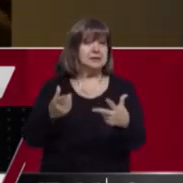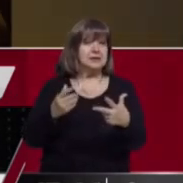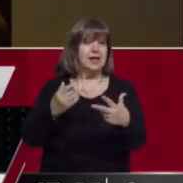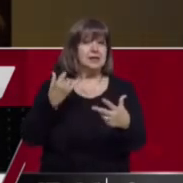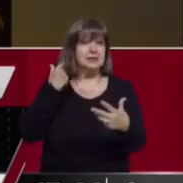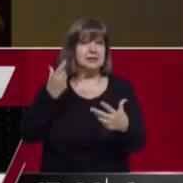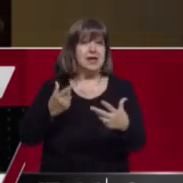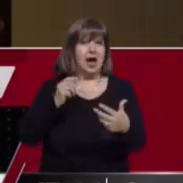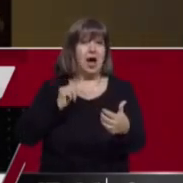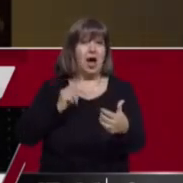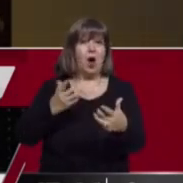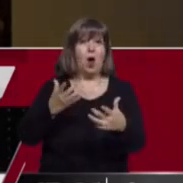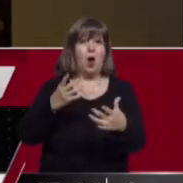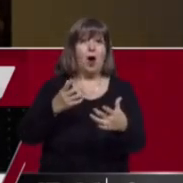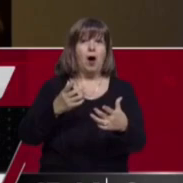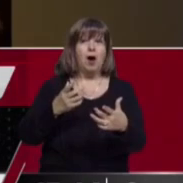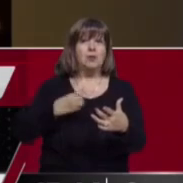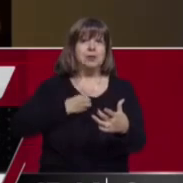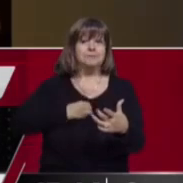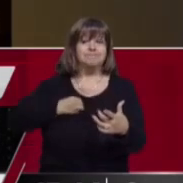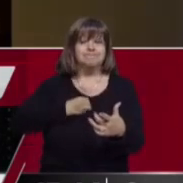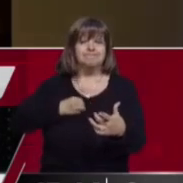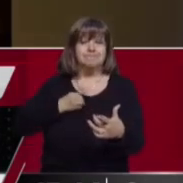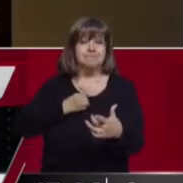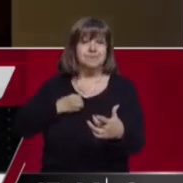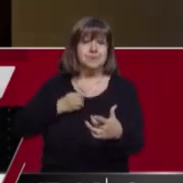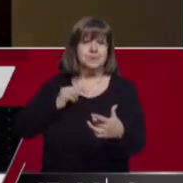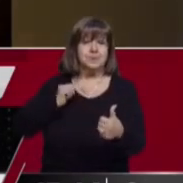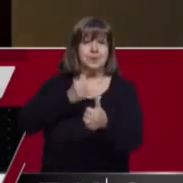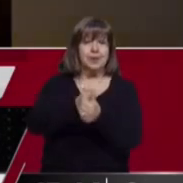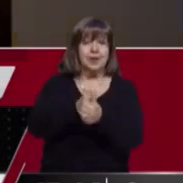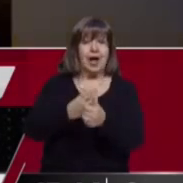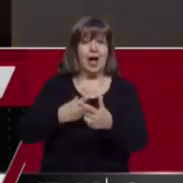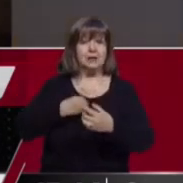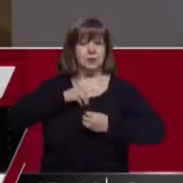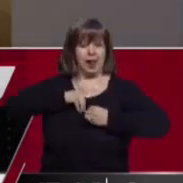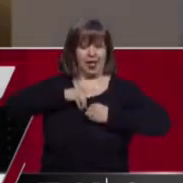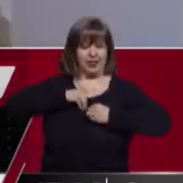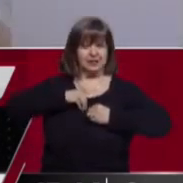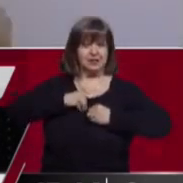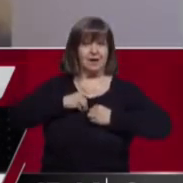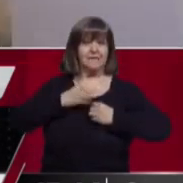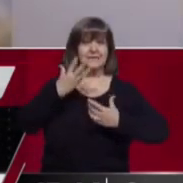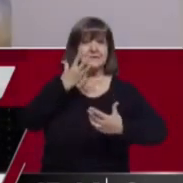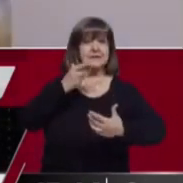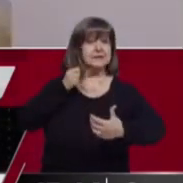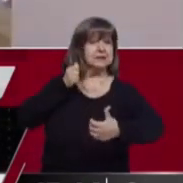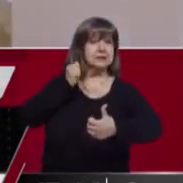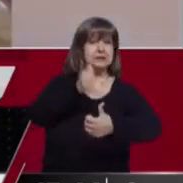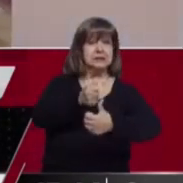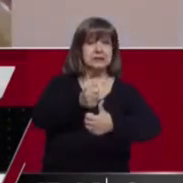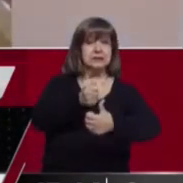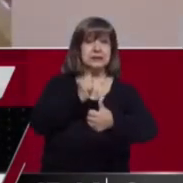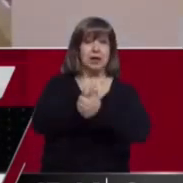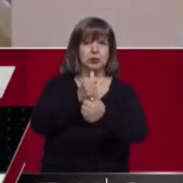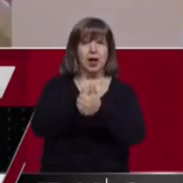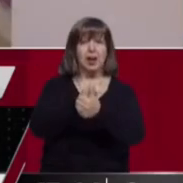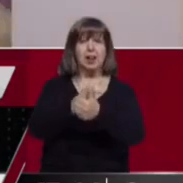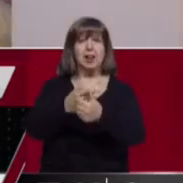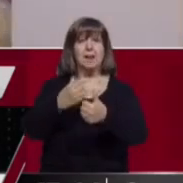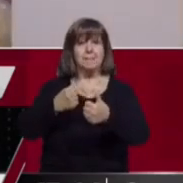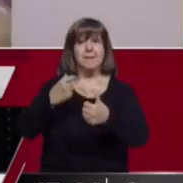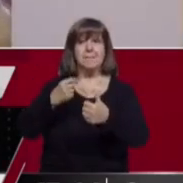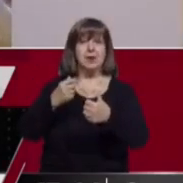todo en la violencia sexual, cuando son aquellas personas que tienen una ca característica en su estructura de personalidad